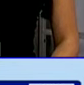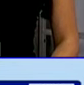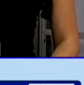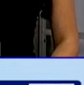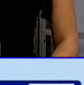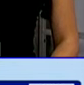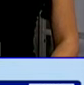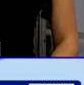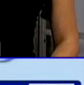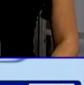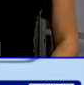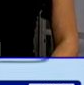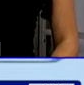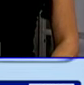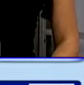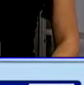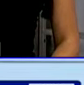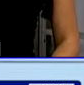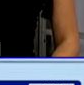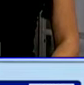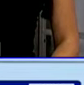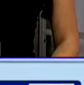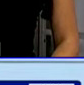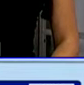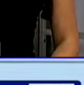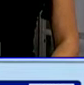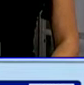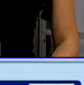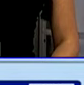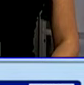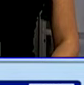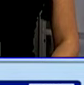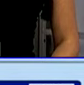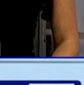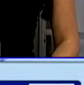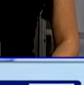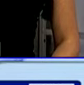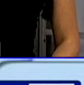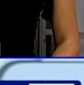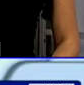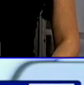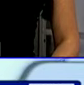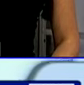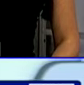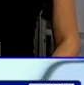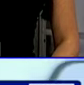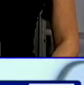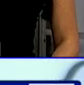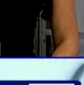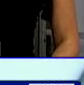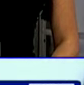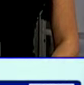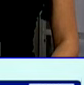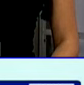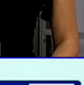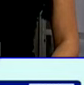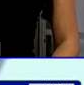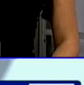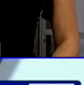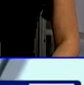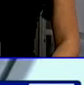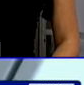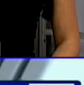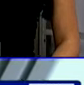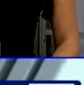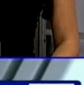Luis Fernando Camacho, quienes esperan que el gobernador esté presente el 11 de abril en Santa Cruz. Los detalles en